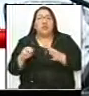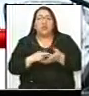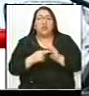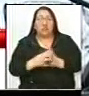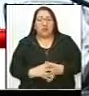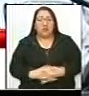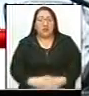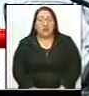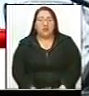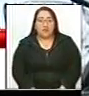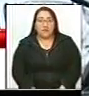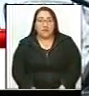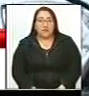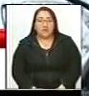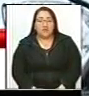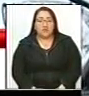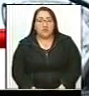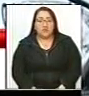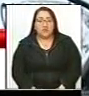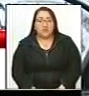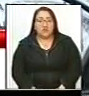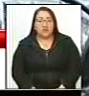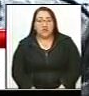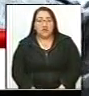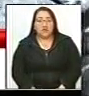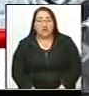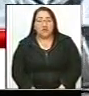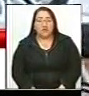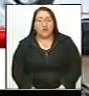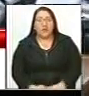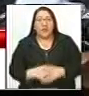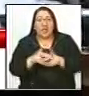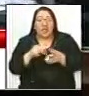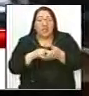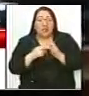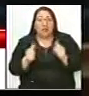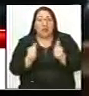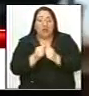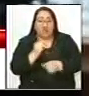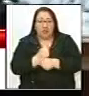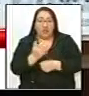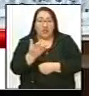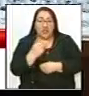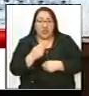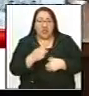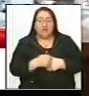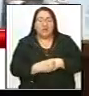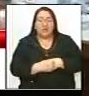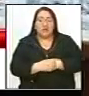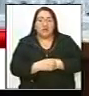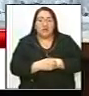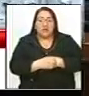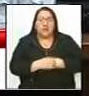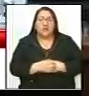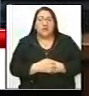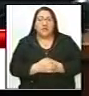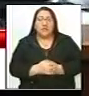ejecutables. De acuerdo, pero eso es sin burocracia, lo más rápido